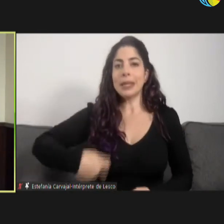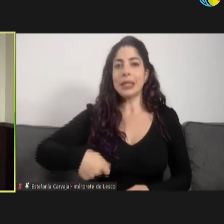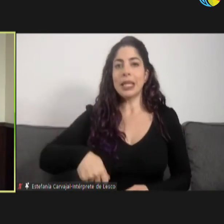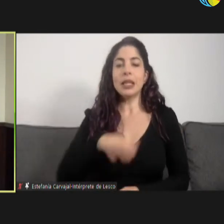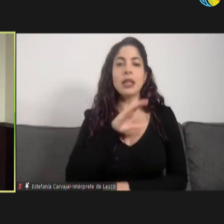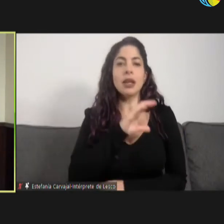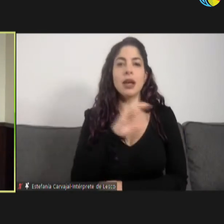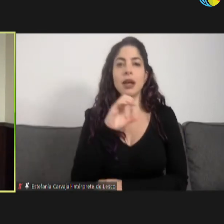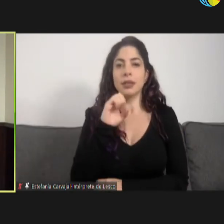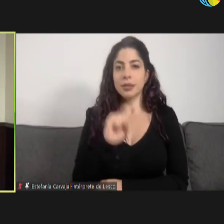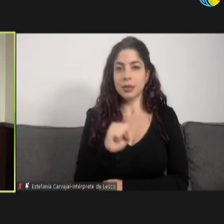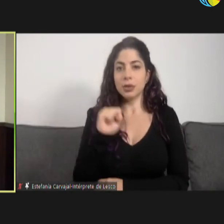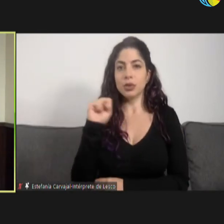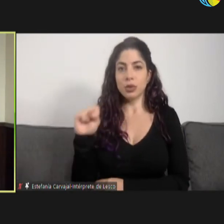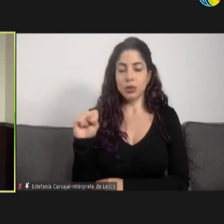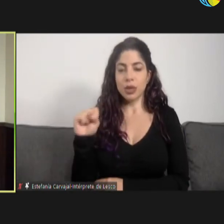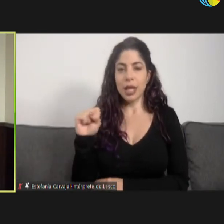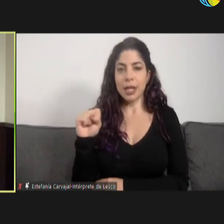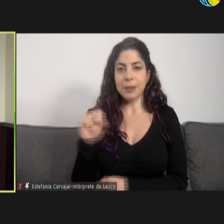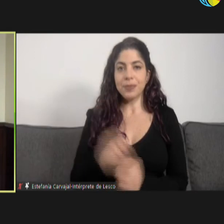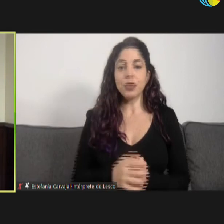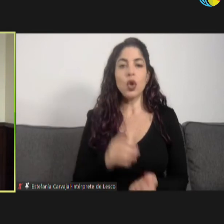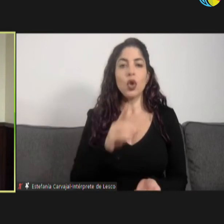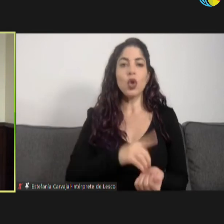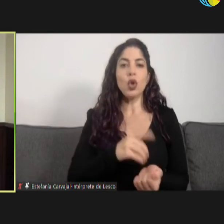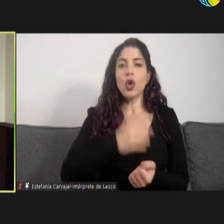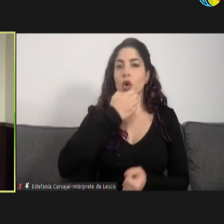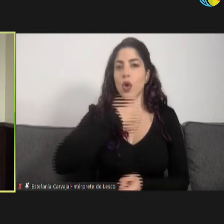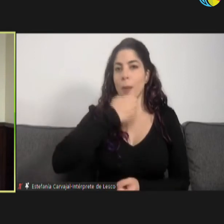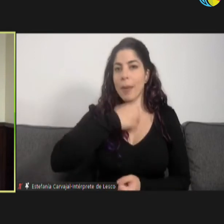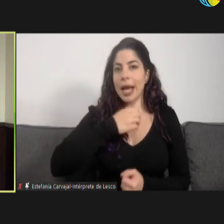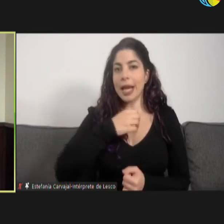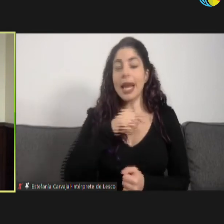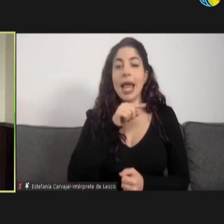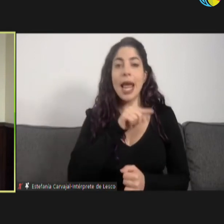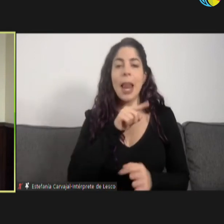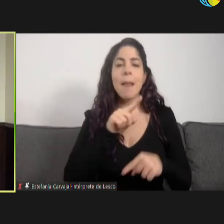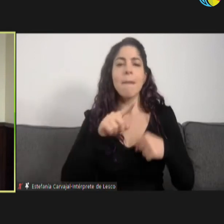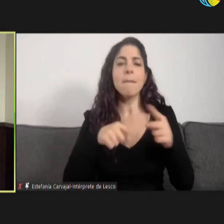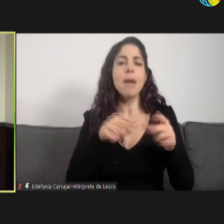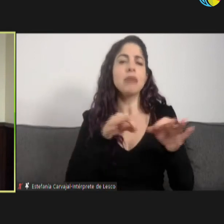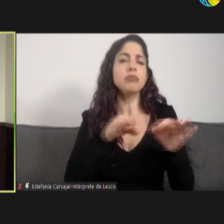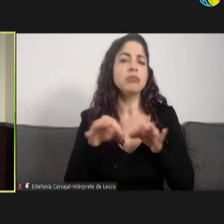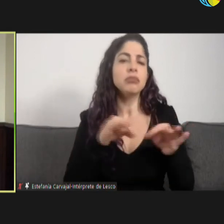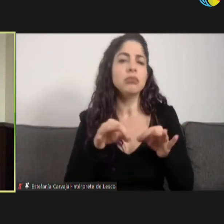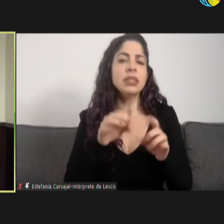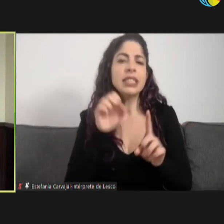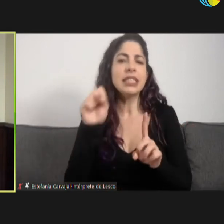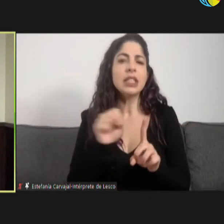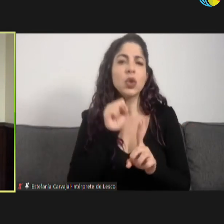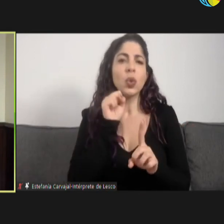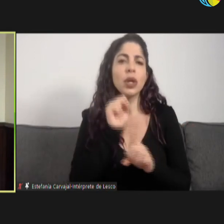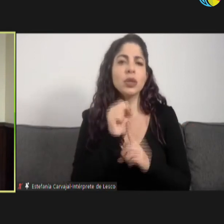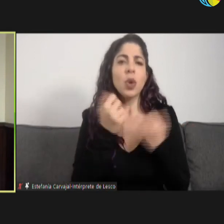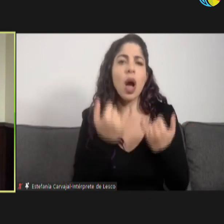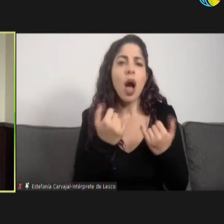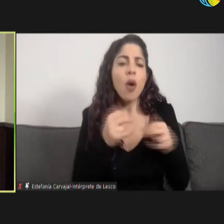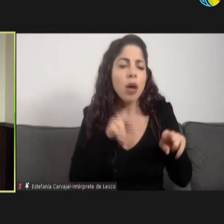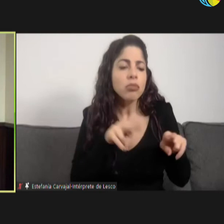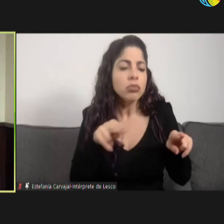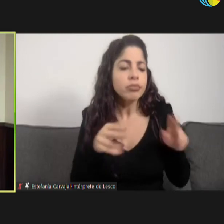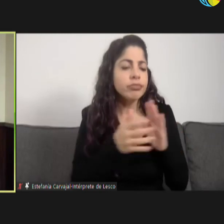Caja Costarricense de Seguro Social, el doctor Román Macaya, quien nos hablará sobre la situación de la capacidad de los